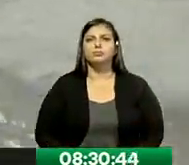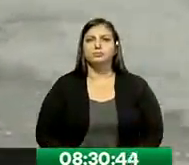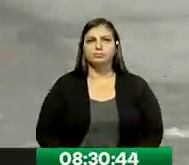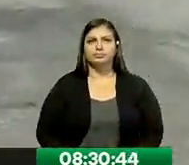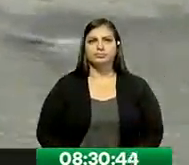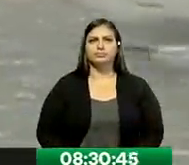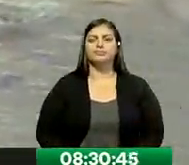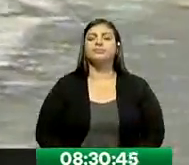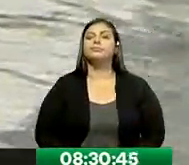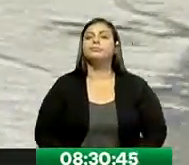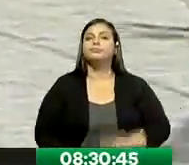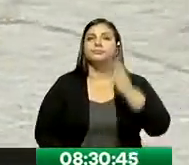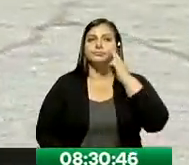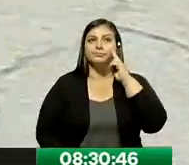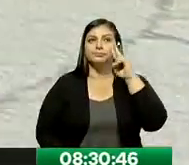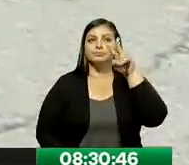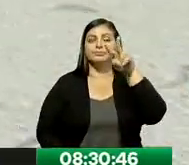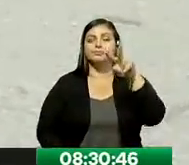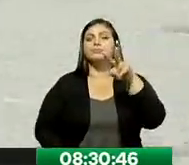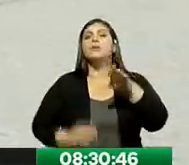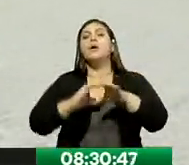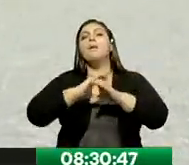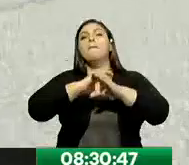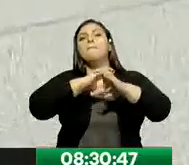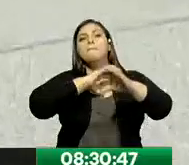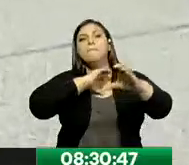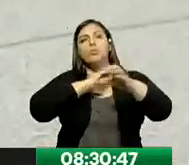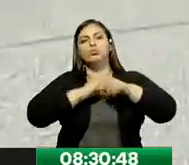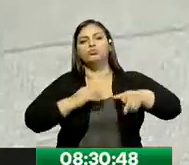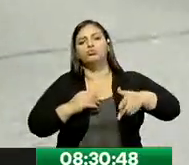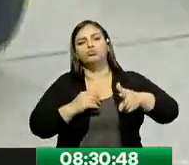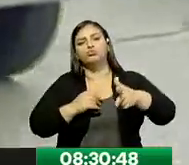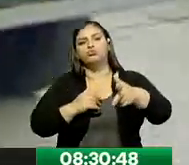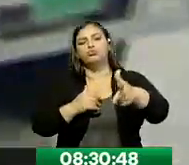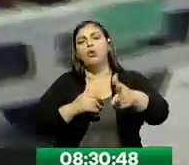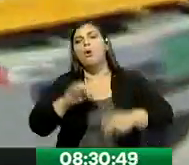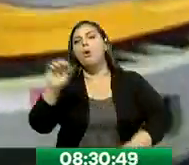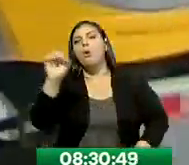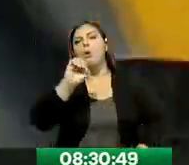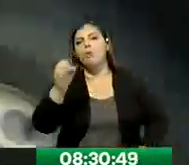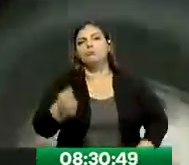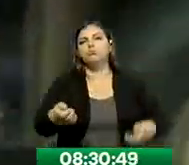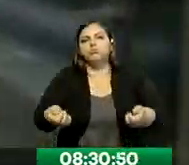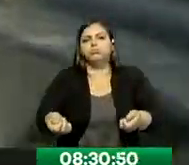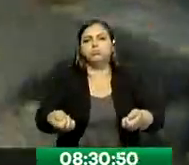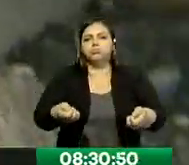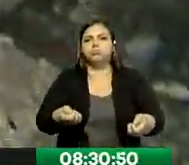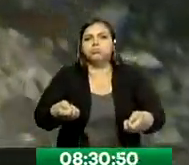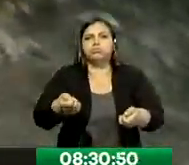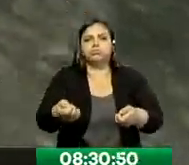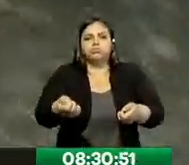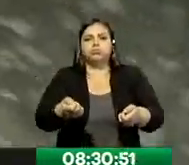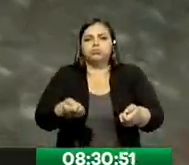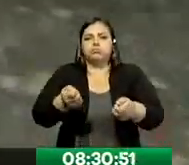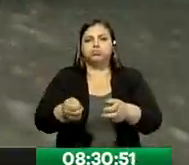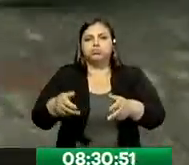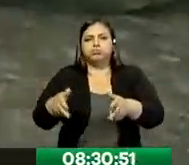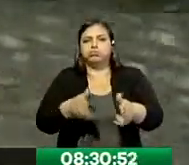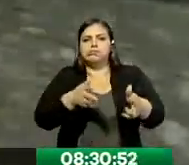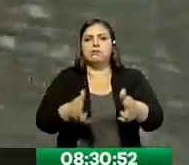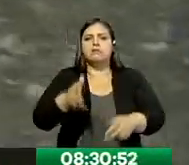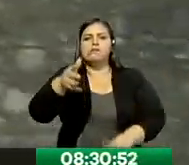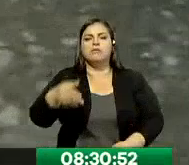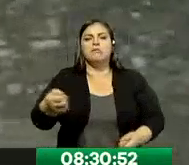muchas también líneas de buses en esta calle, por supuesto. Y miren, aquí están